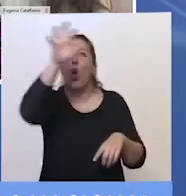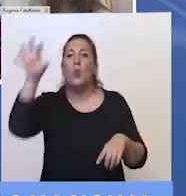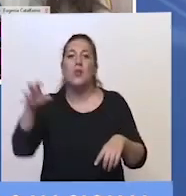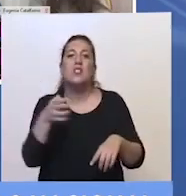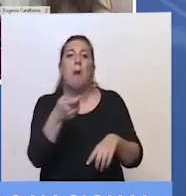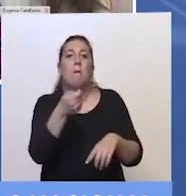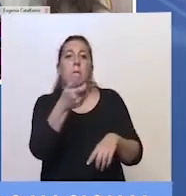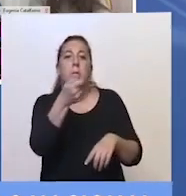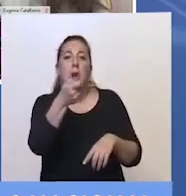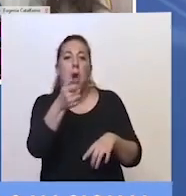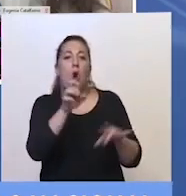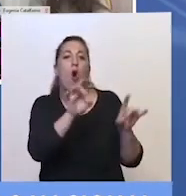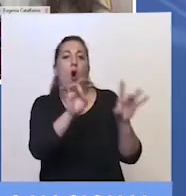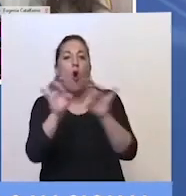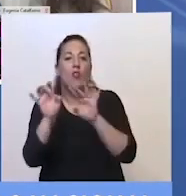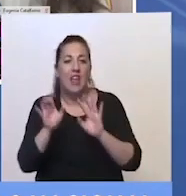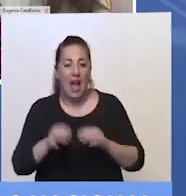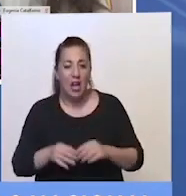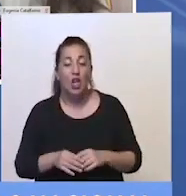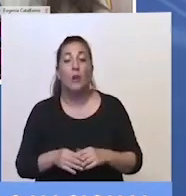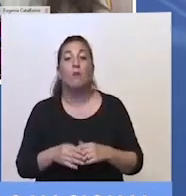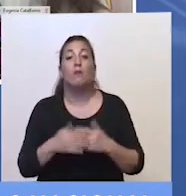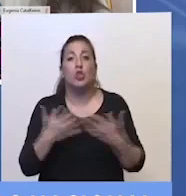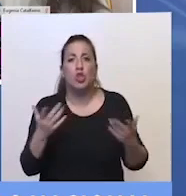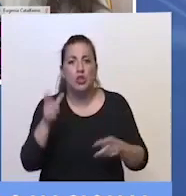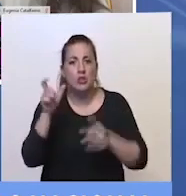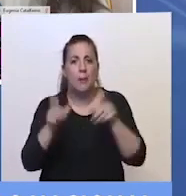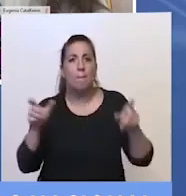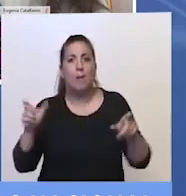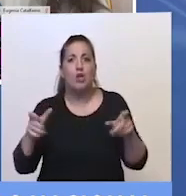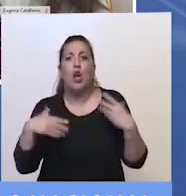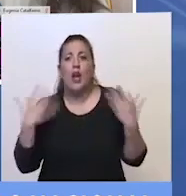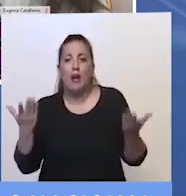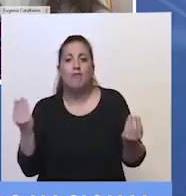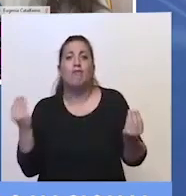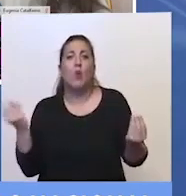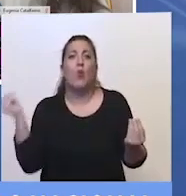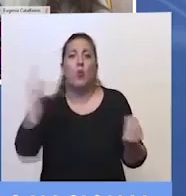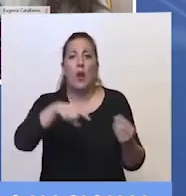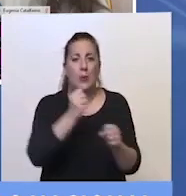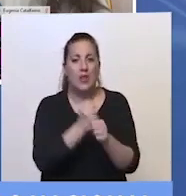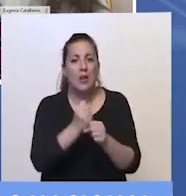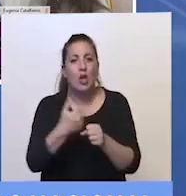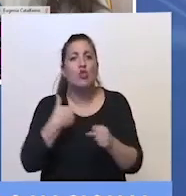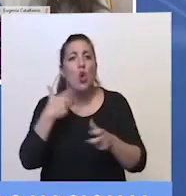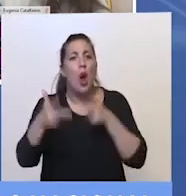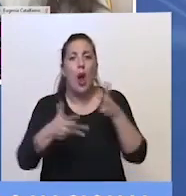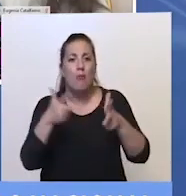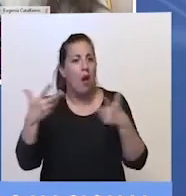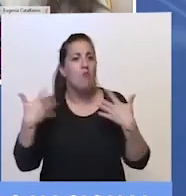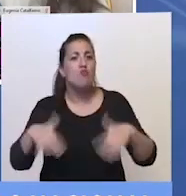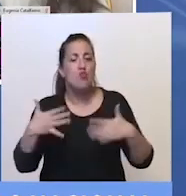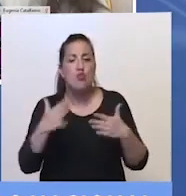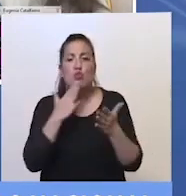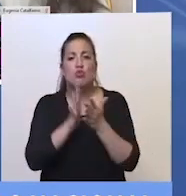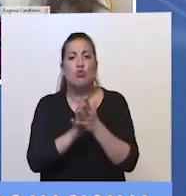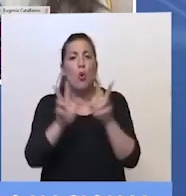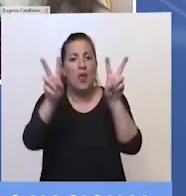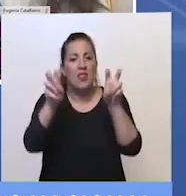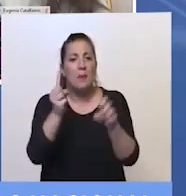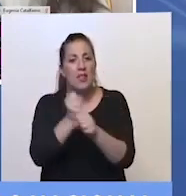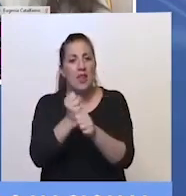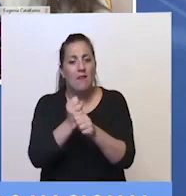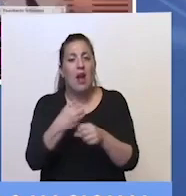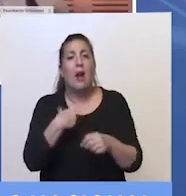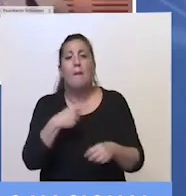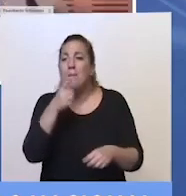menores niveles de circulación. Entonces, la gente va a volver al trabajo. Yo voy a hablar mucho del trabajo porque creo que es fundamental que